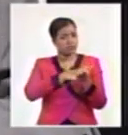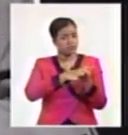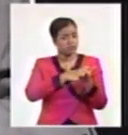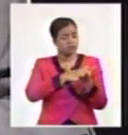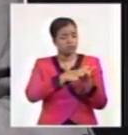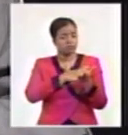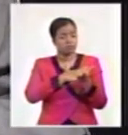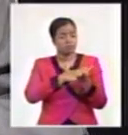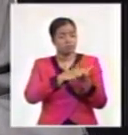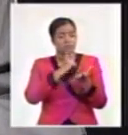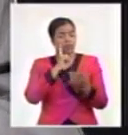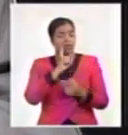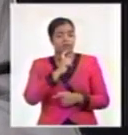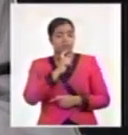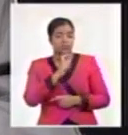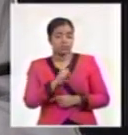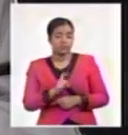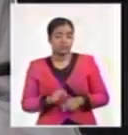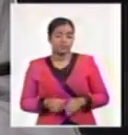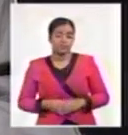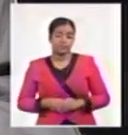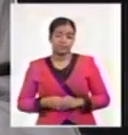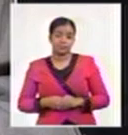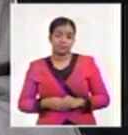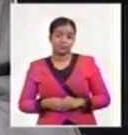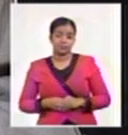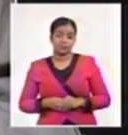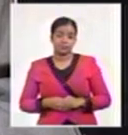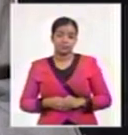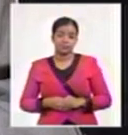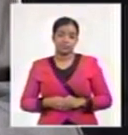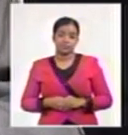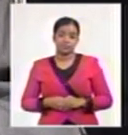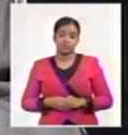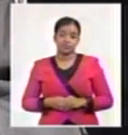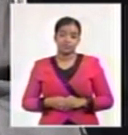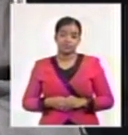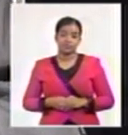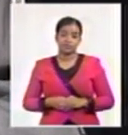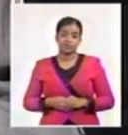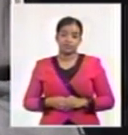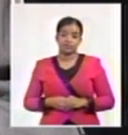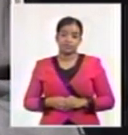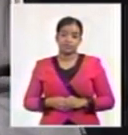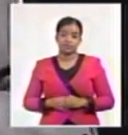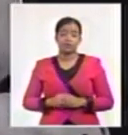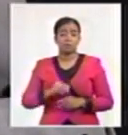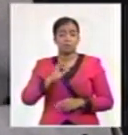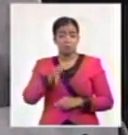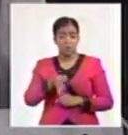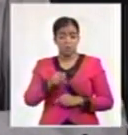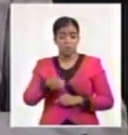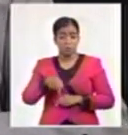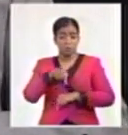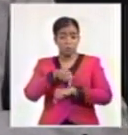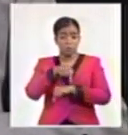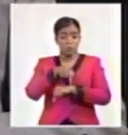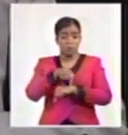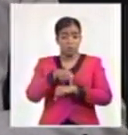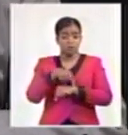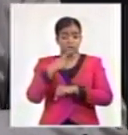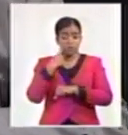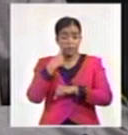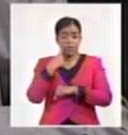Ese es un momento donde la disidencia de los países que están alrededor de